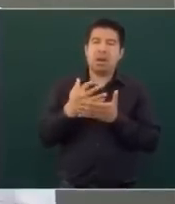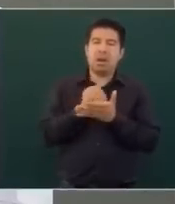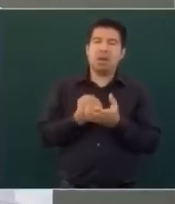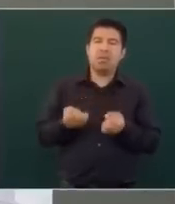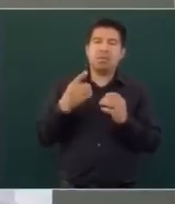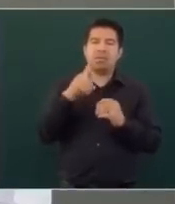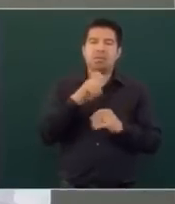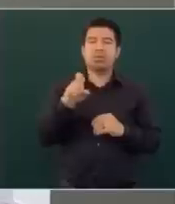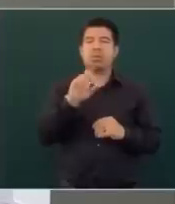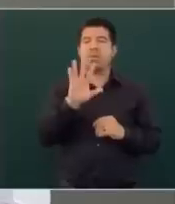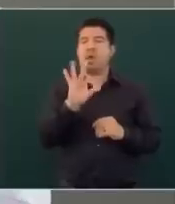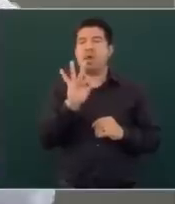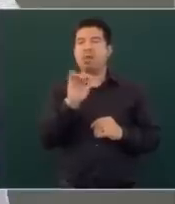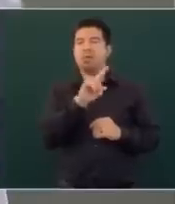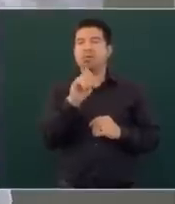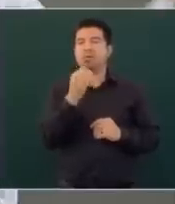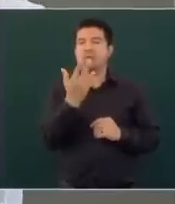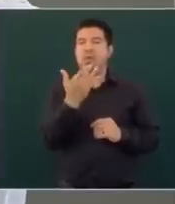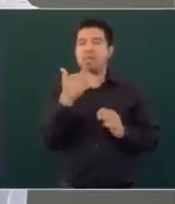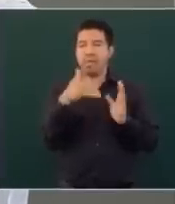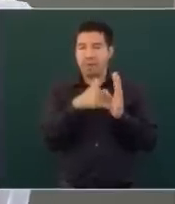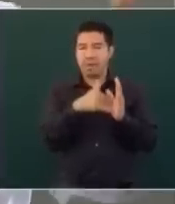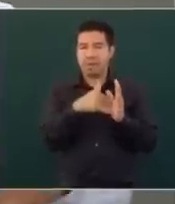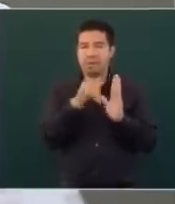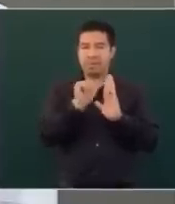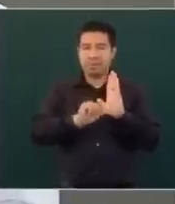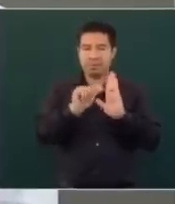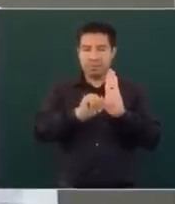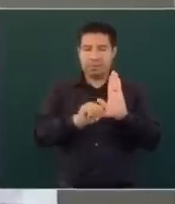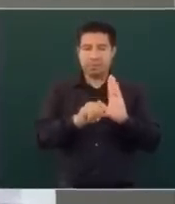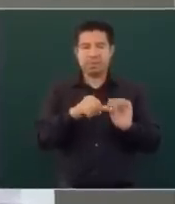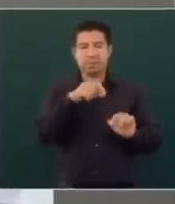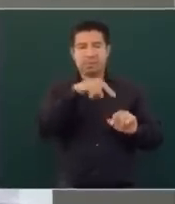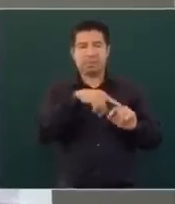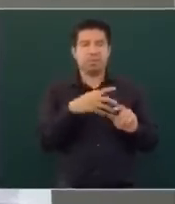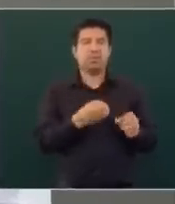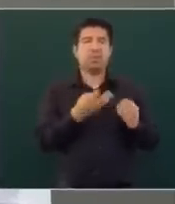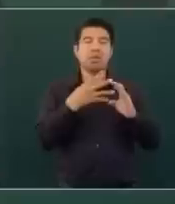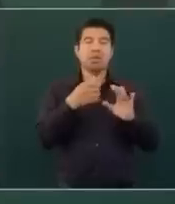mensuales y ellos ganan 600,000